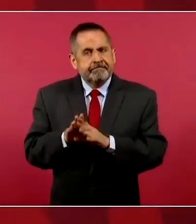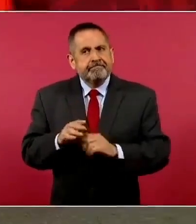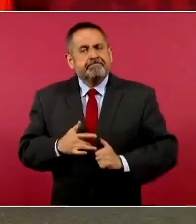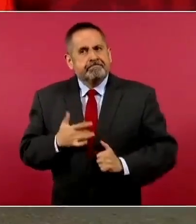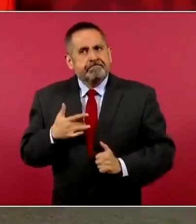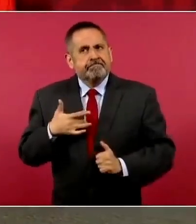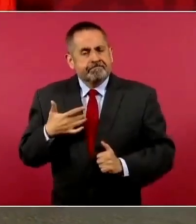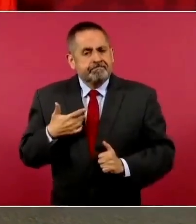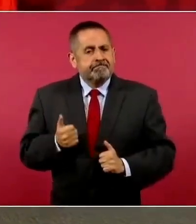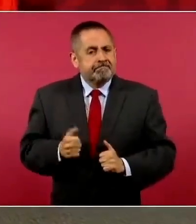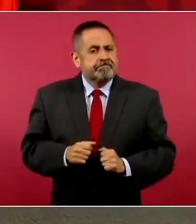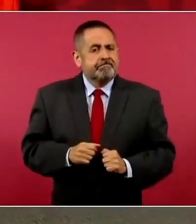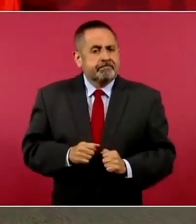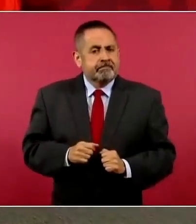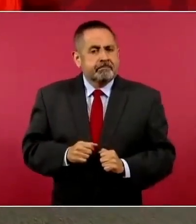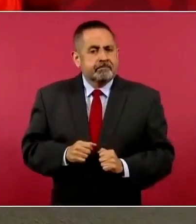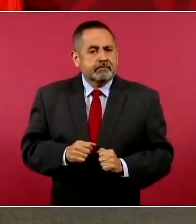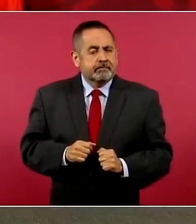que